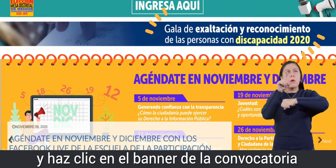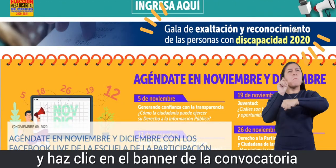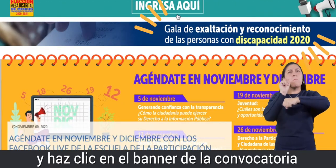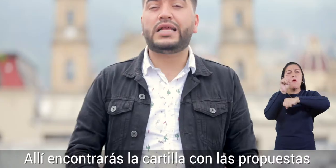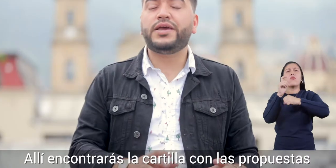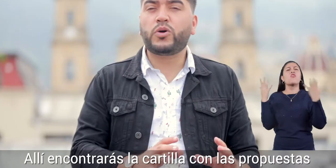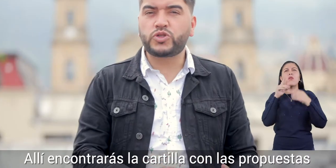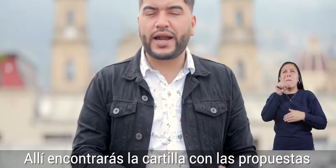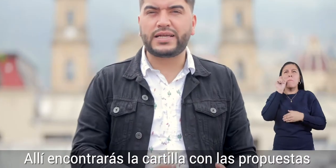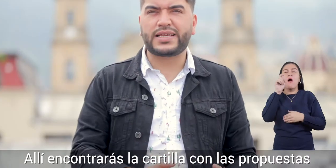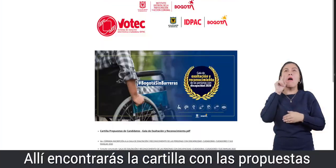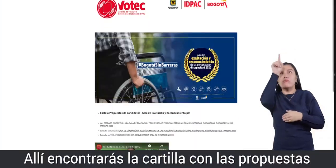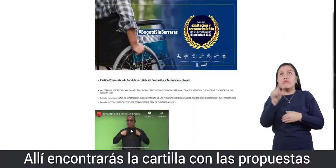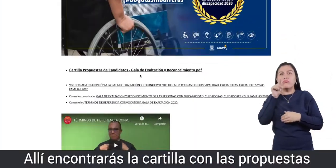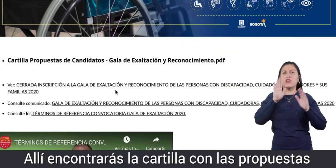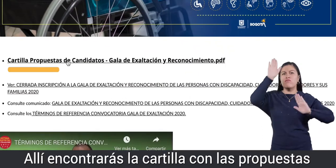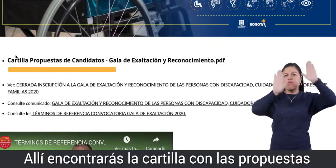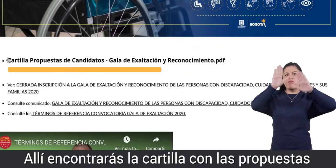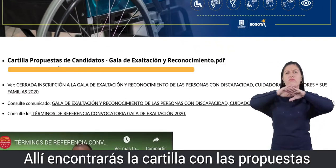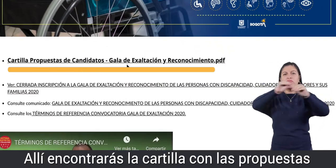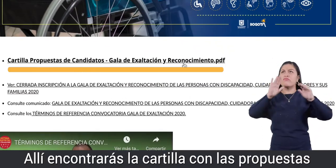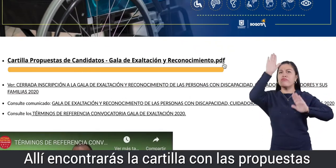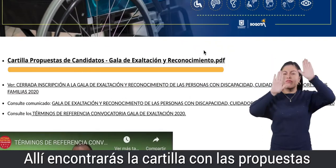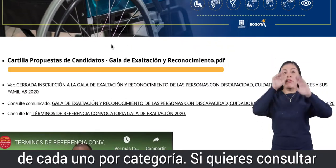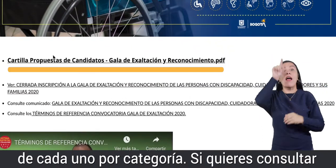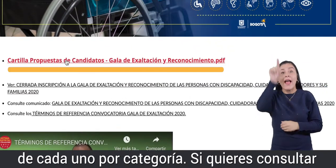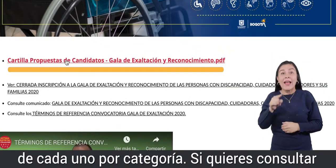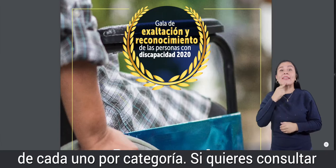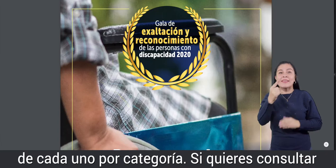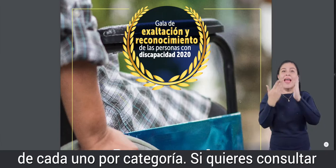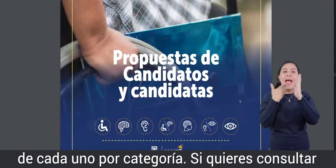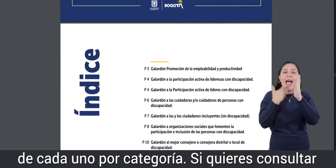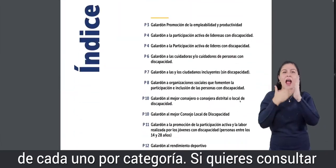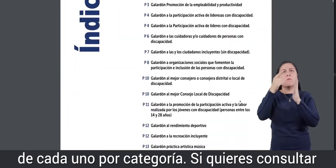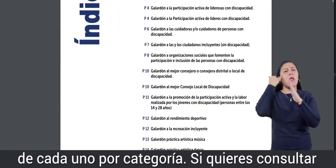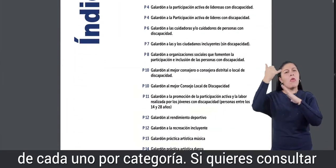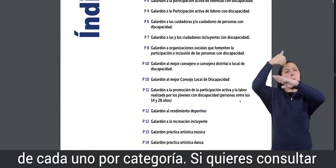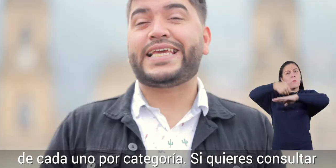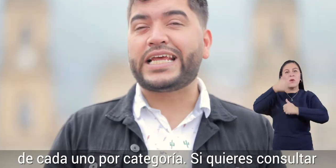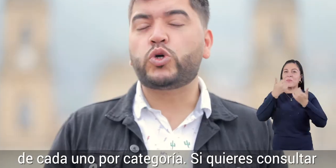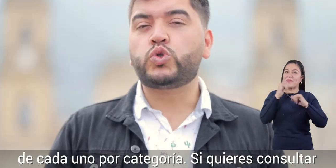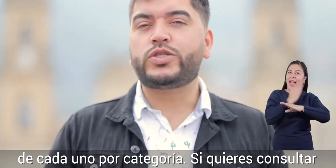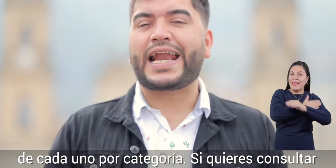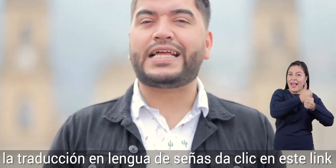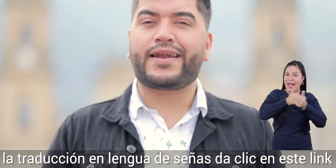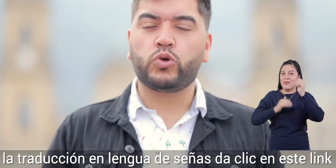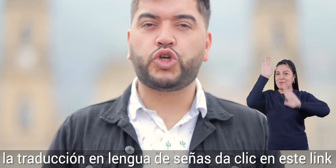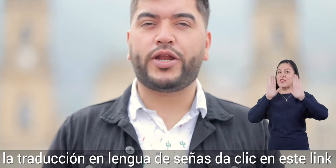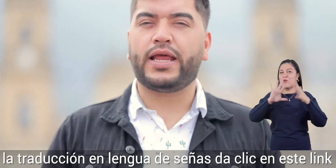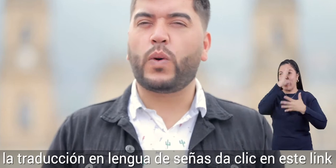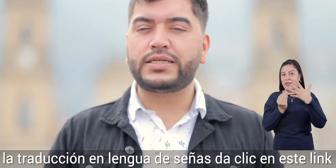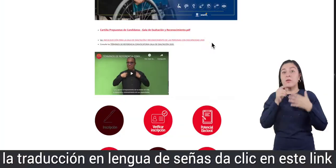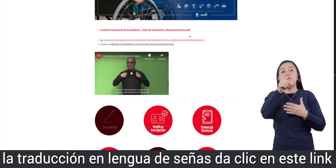convocatoria. Allí encontrarás la cartilla con las propuestas de cada uno por categoría. Si quieres consultar la